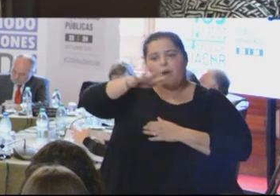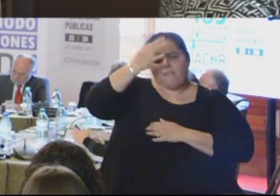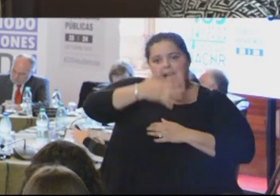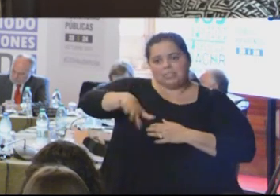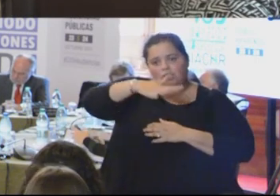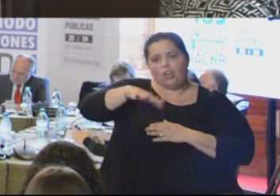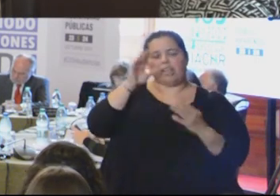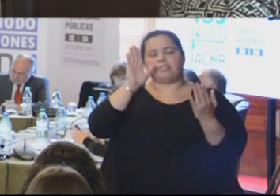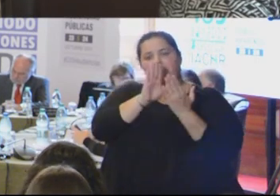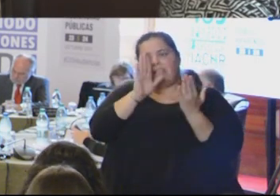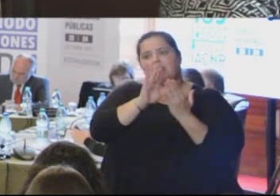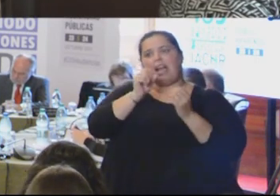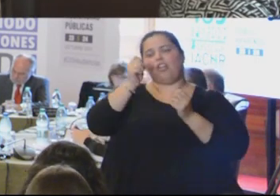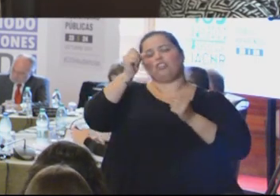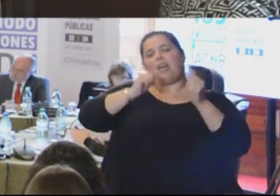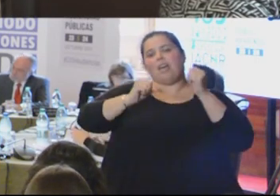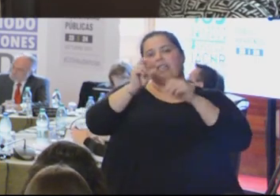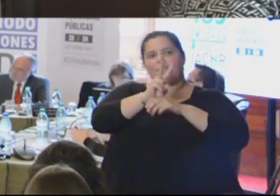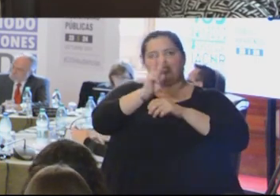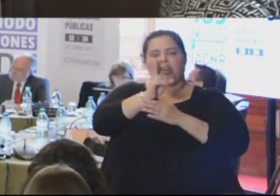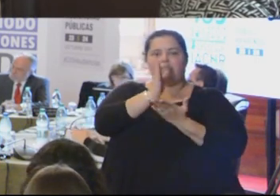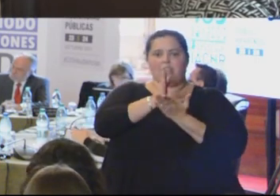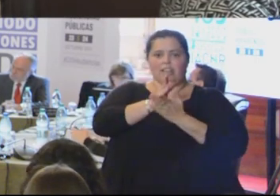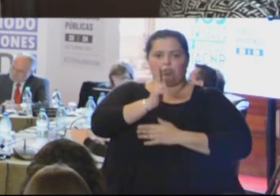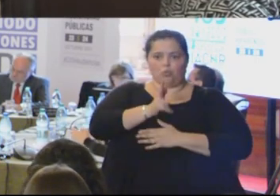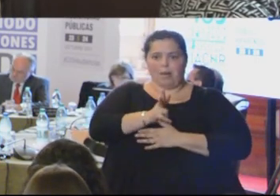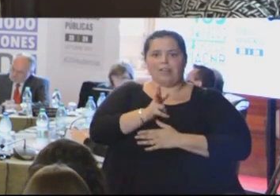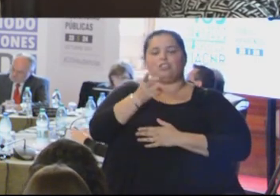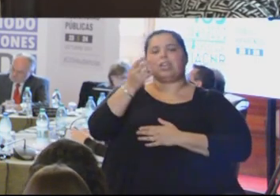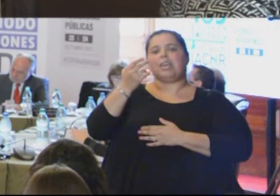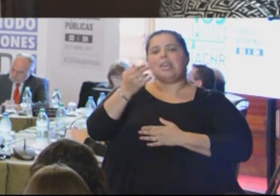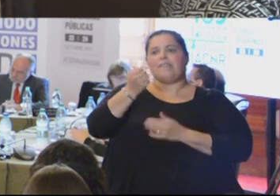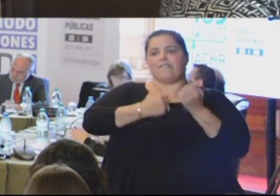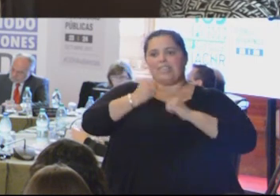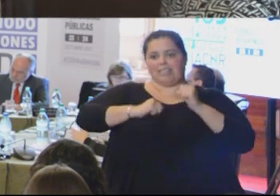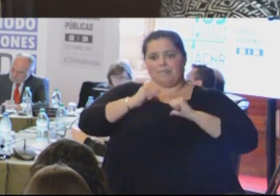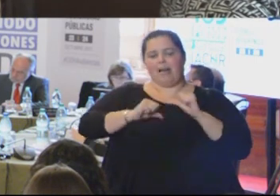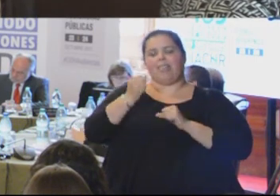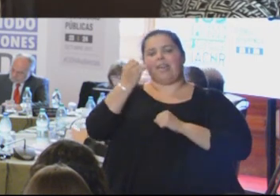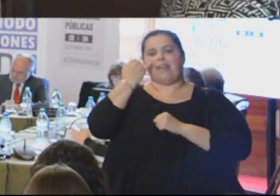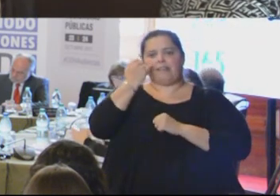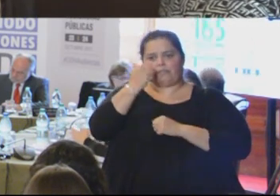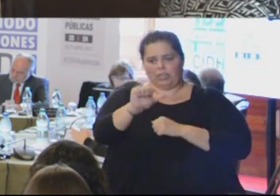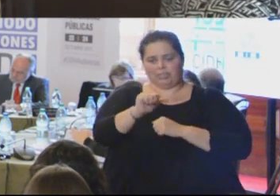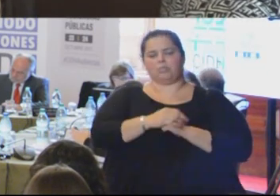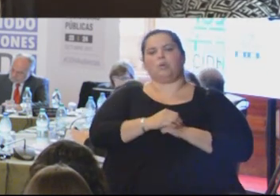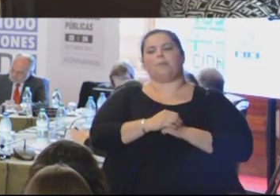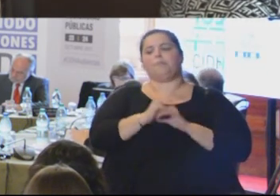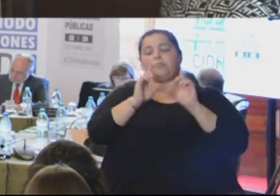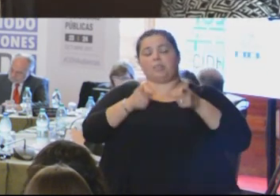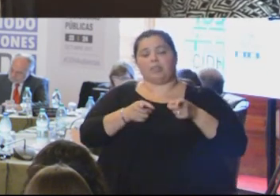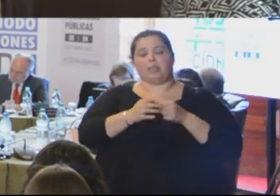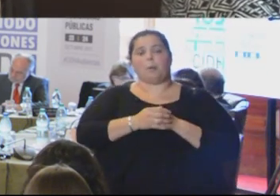humanos y víctimas de violencia sexual segundo llamar la atención sobre la falta de investigación en un plazo razonable de los hechos de violencia